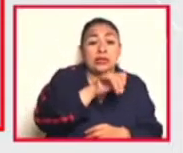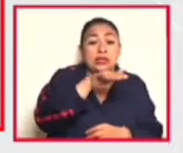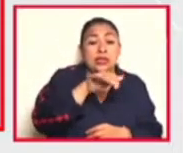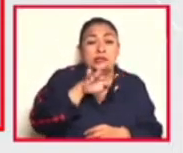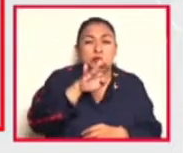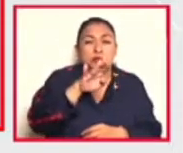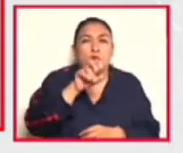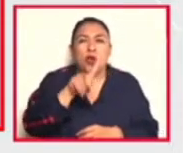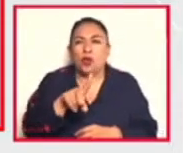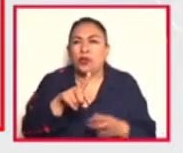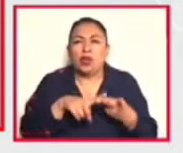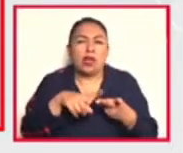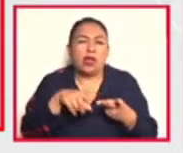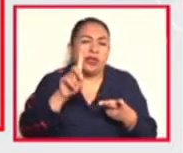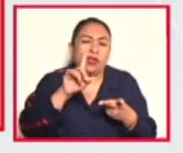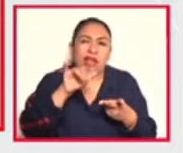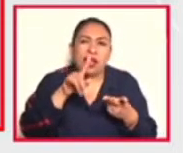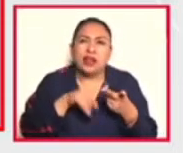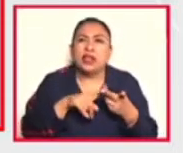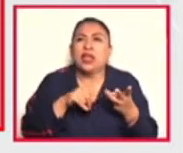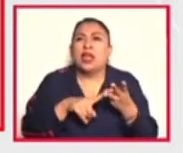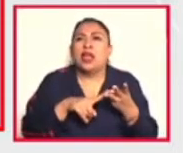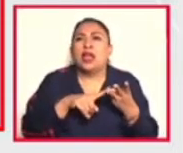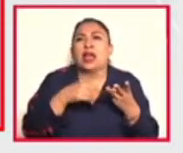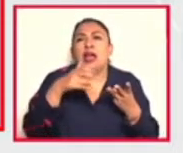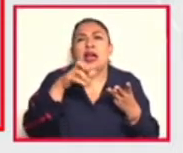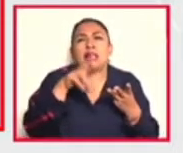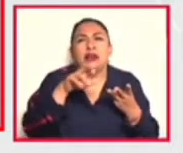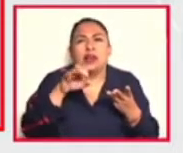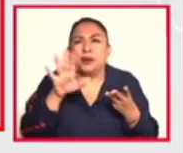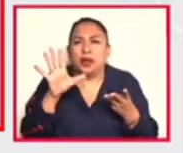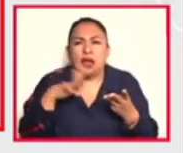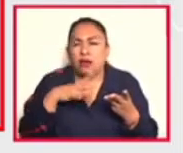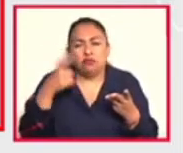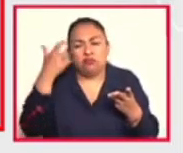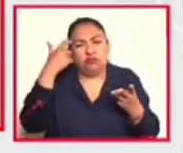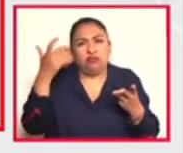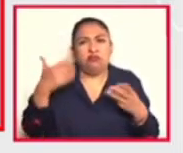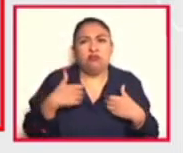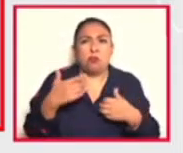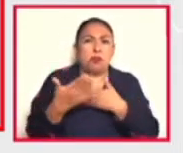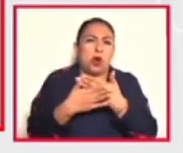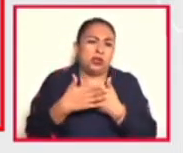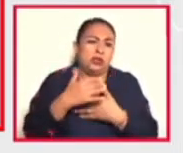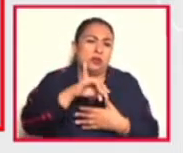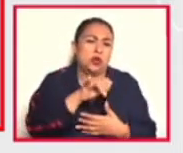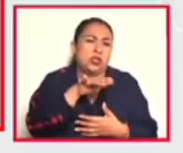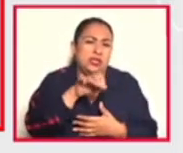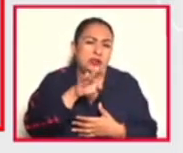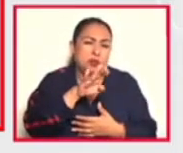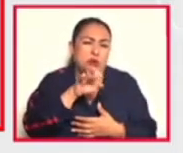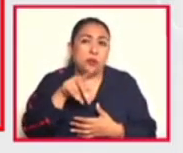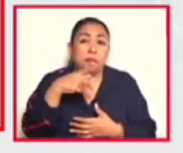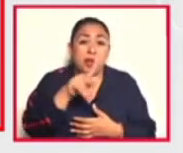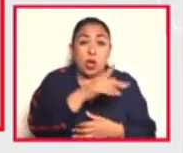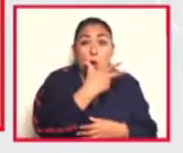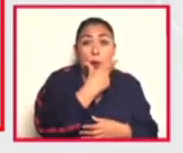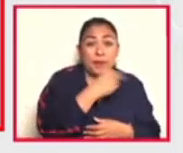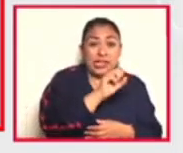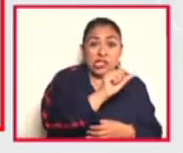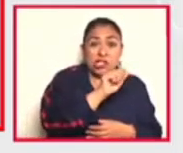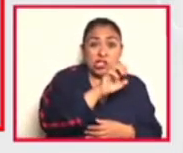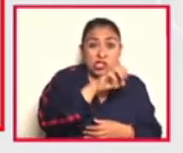Daniel Craig, o si Henry Cavill, no sé qué, no lo concibo como el próximo James Bond, pero Sean Connery es